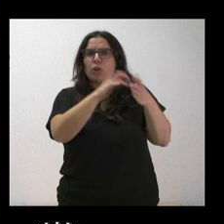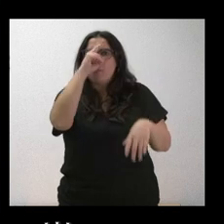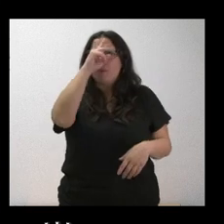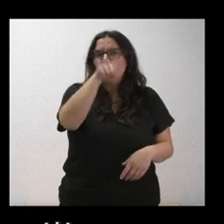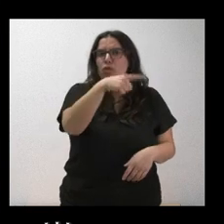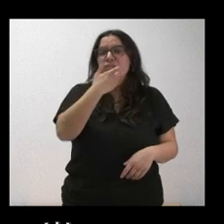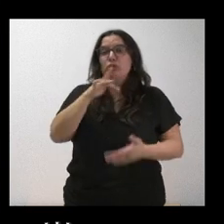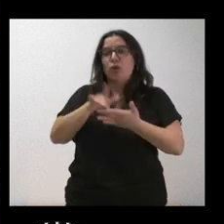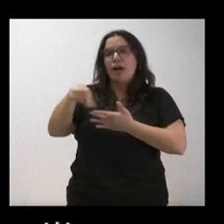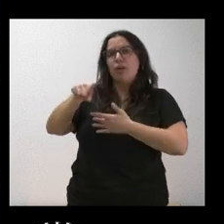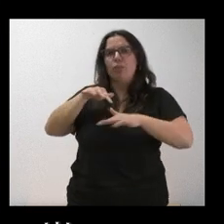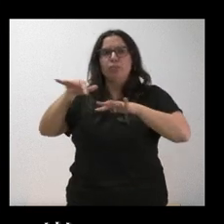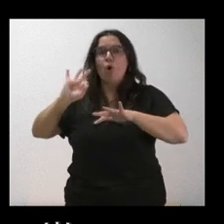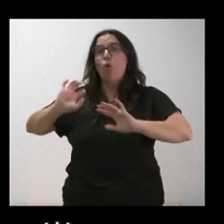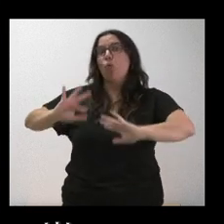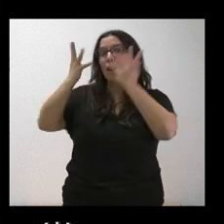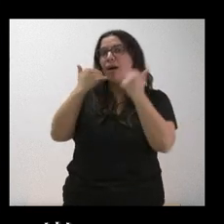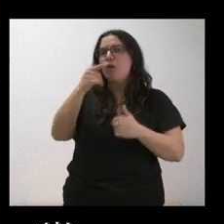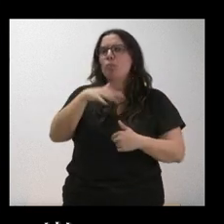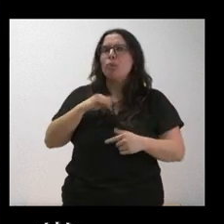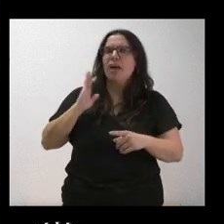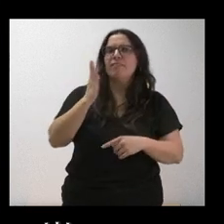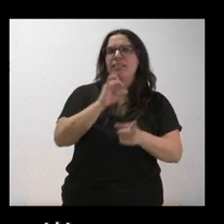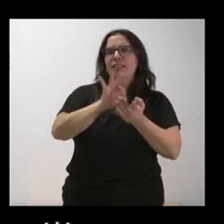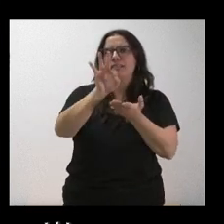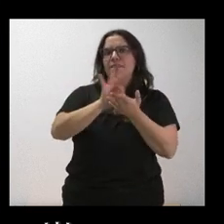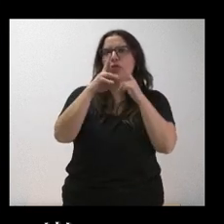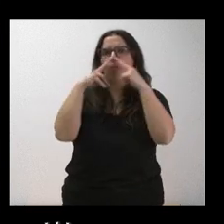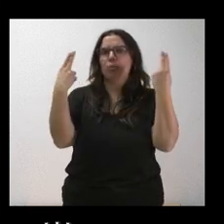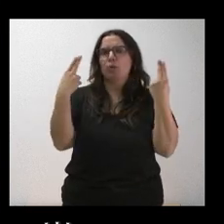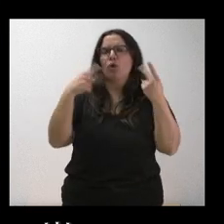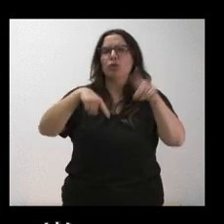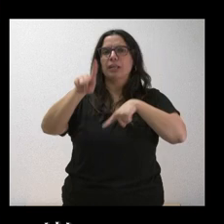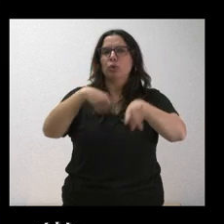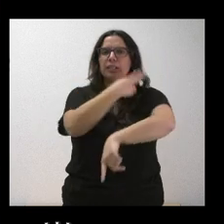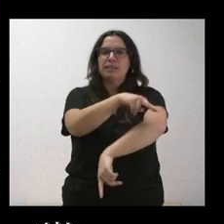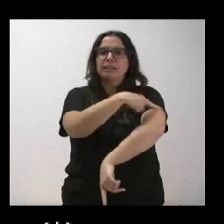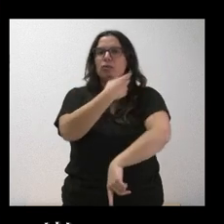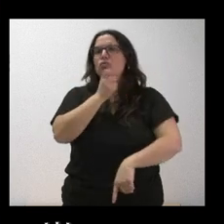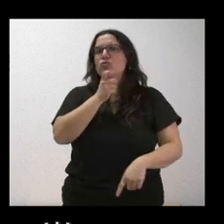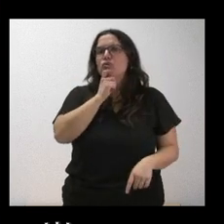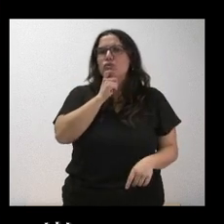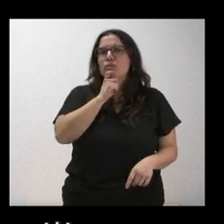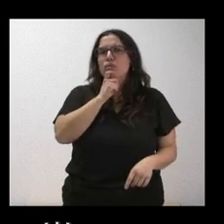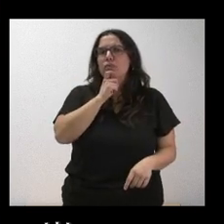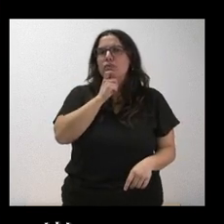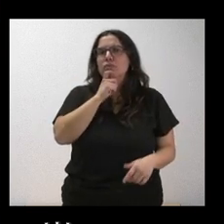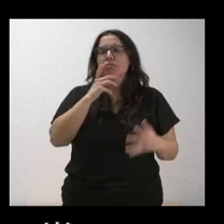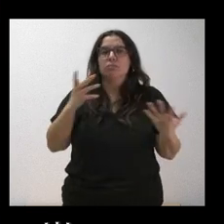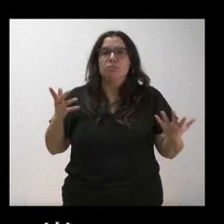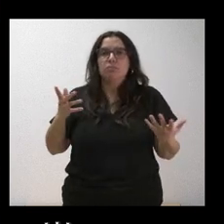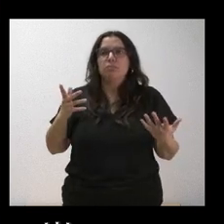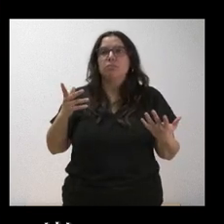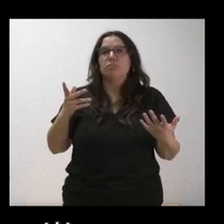hubiera movilizaciones o una huelga Cómo podría afectar esto al servicio público de transporte sanitario en castill León habida cuenta que depende de una